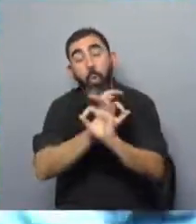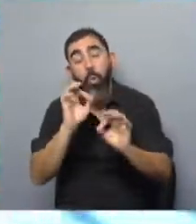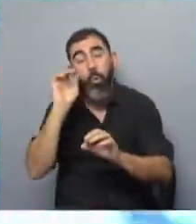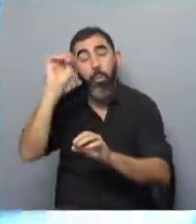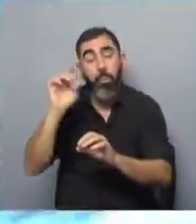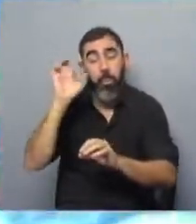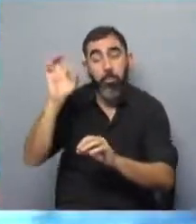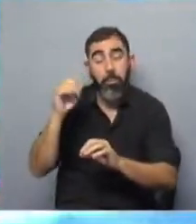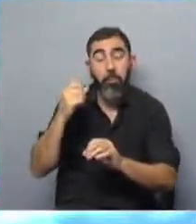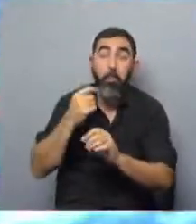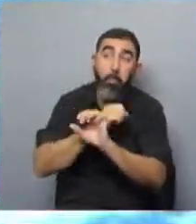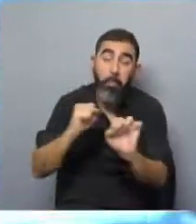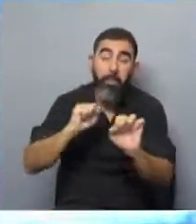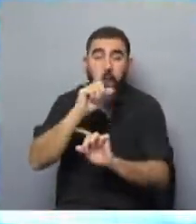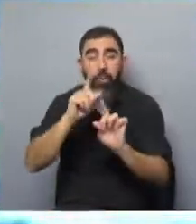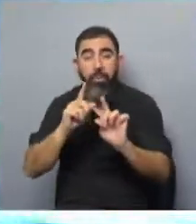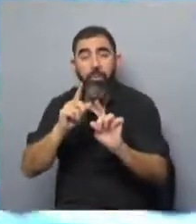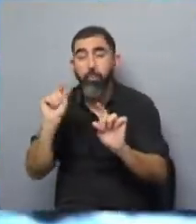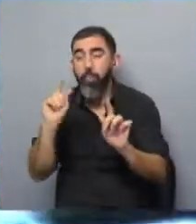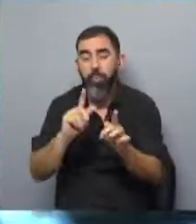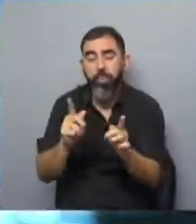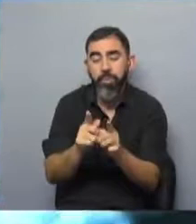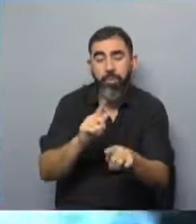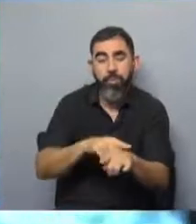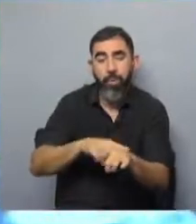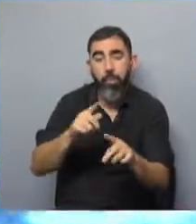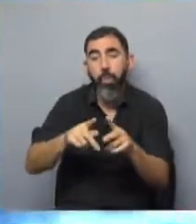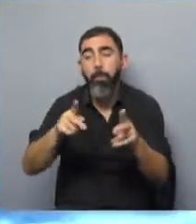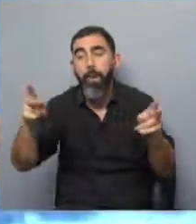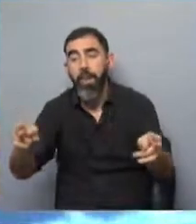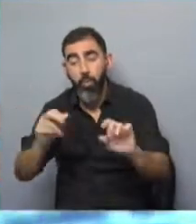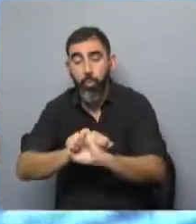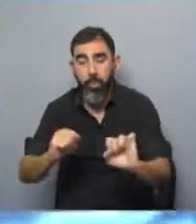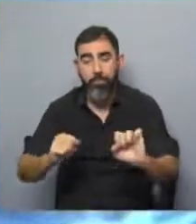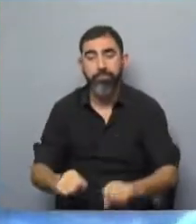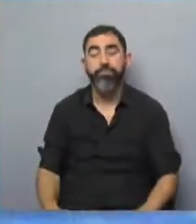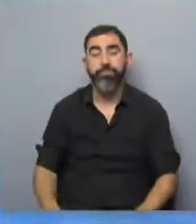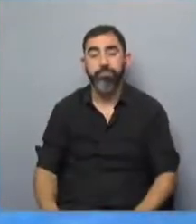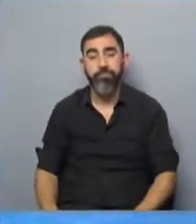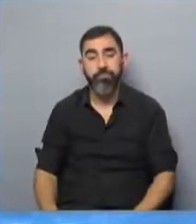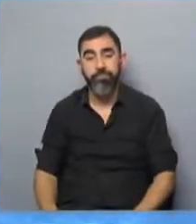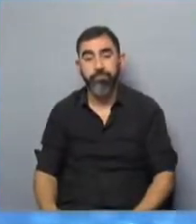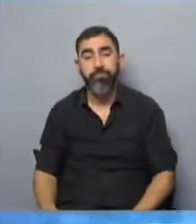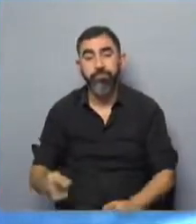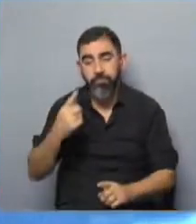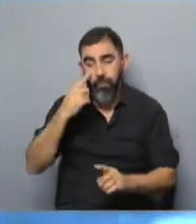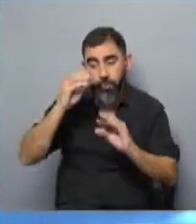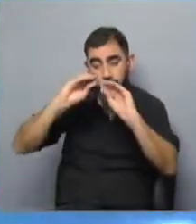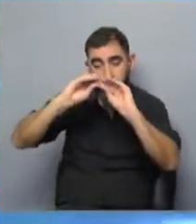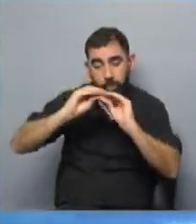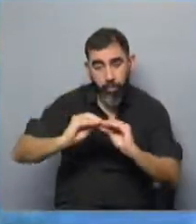que algunas son de corto plazo y otras pueden ser de mediano plazo. Y ahí trabajamos mucho nosotros, conociendo el